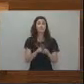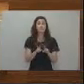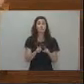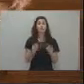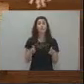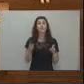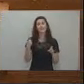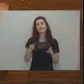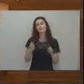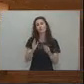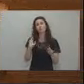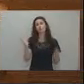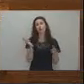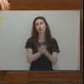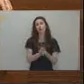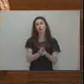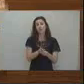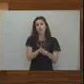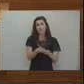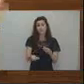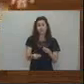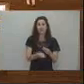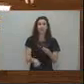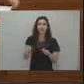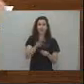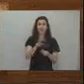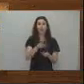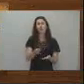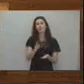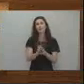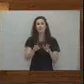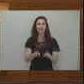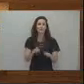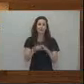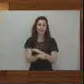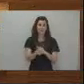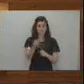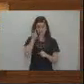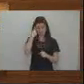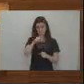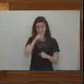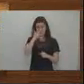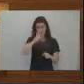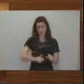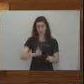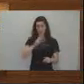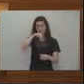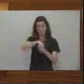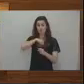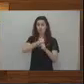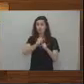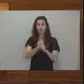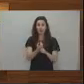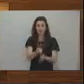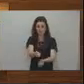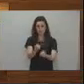cuántos son los expedientes que se están revaluando, simplemente los nuevos a trámite. Pero si es que lo conocemos porque es que gente como nosotros trabaja y nos lo cuenta.